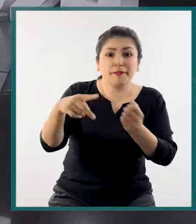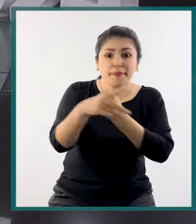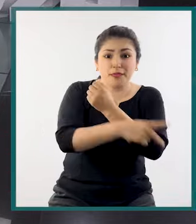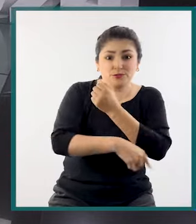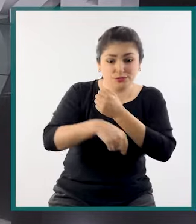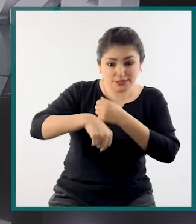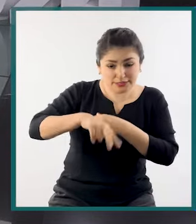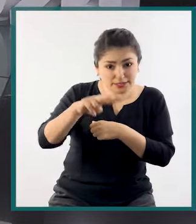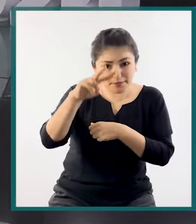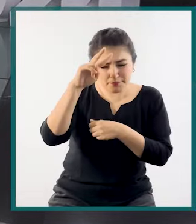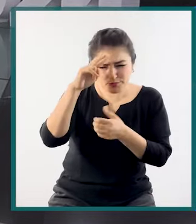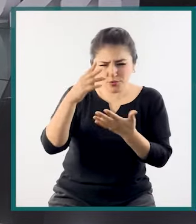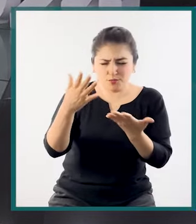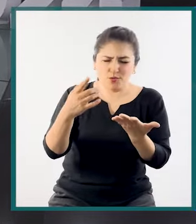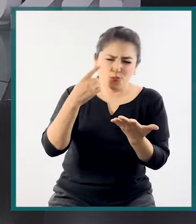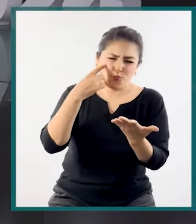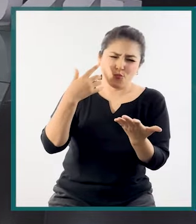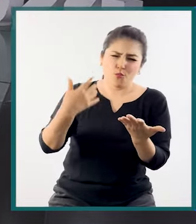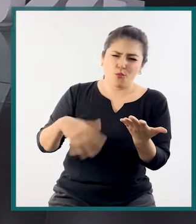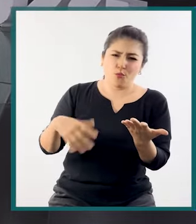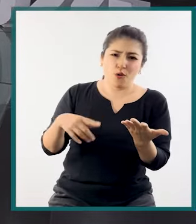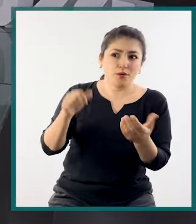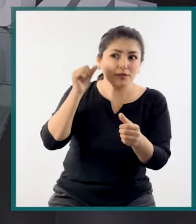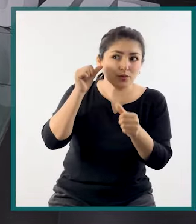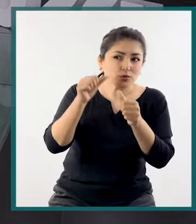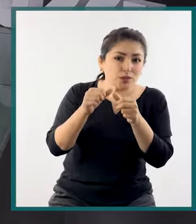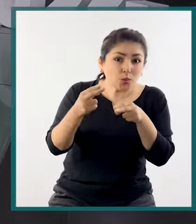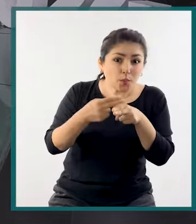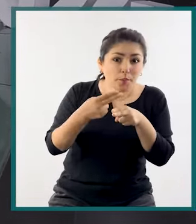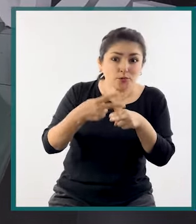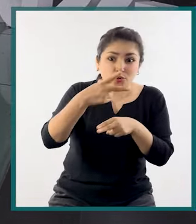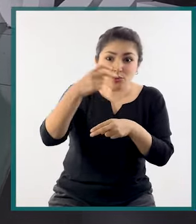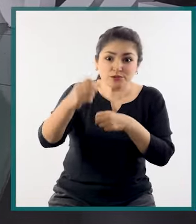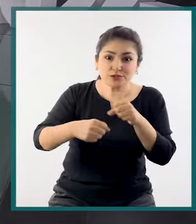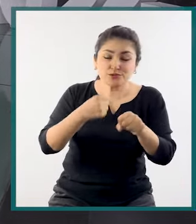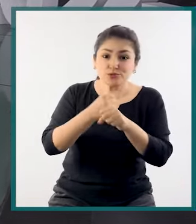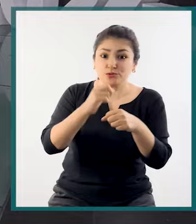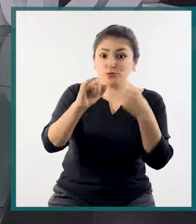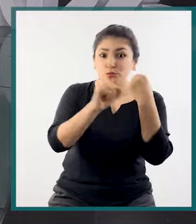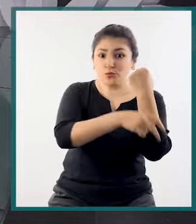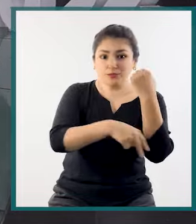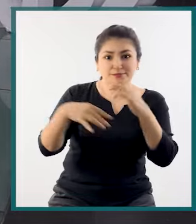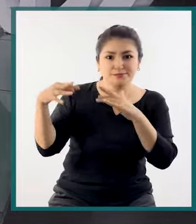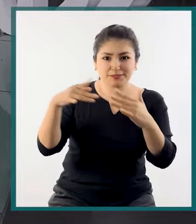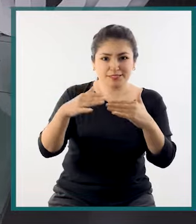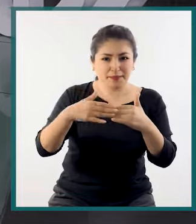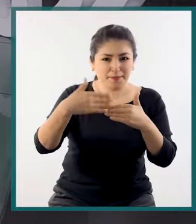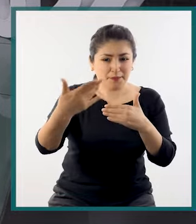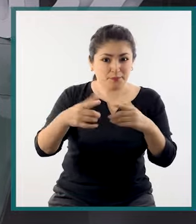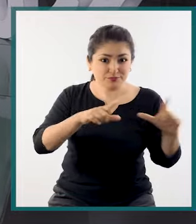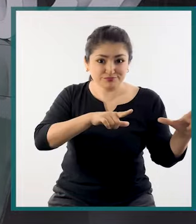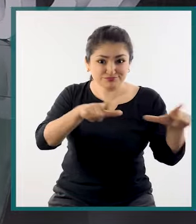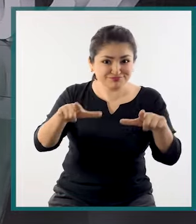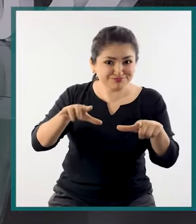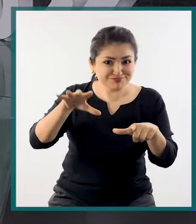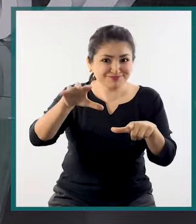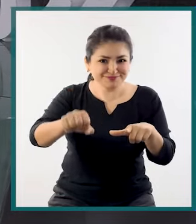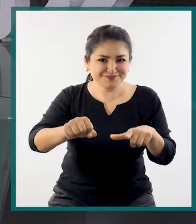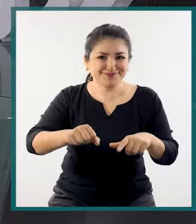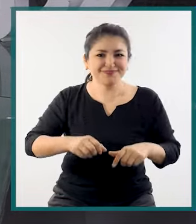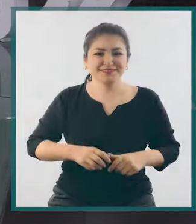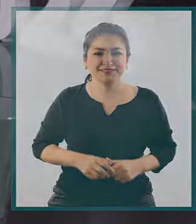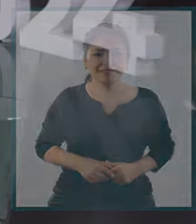Perú, engalanó esta noche previa a los 200 años de la Batalla de Junín. Nos vemos en las pampas de